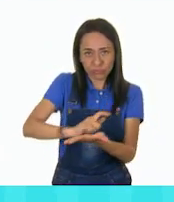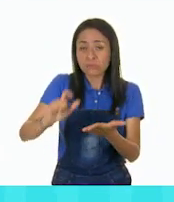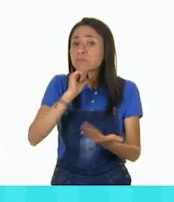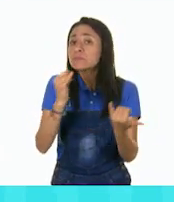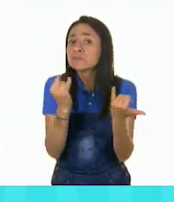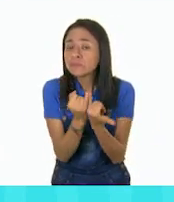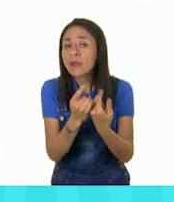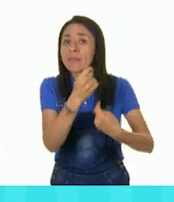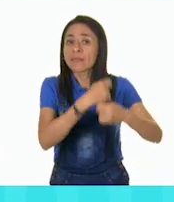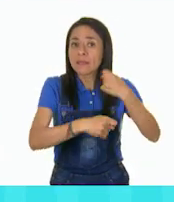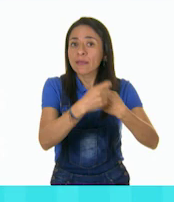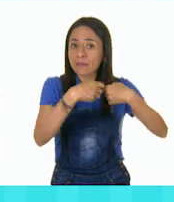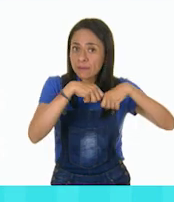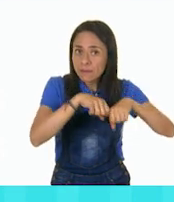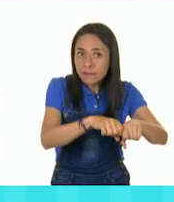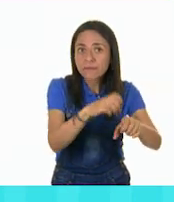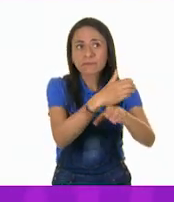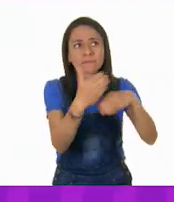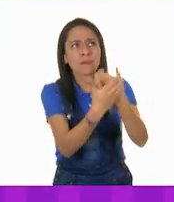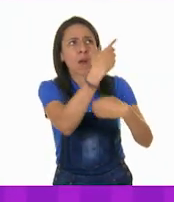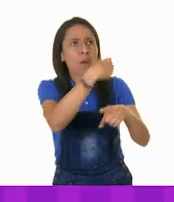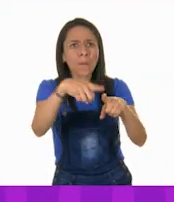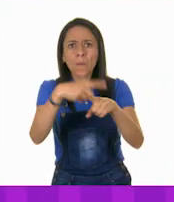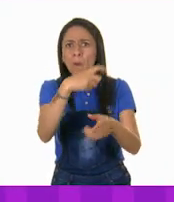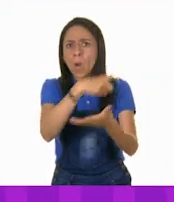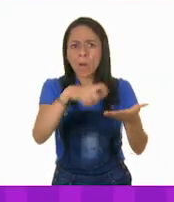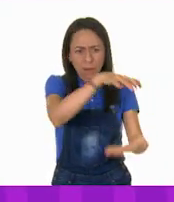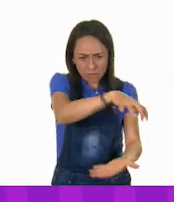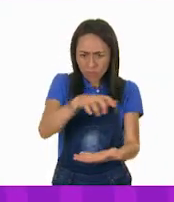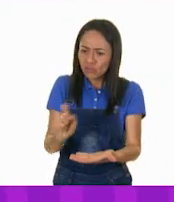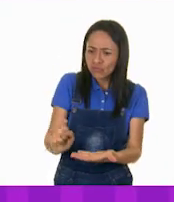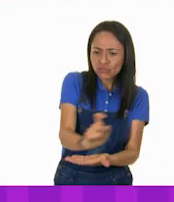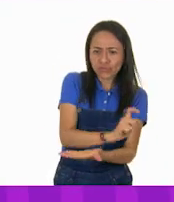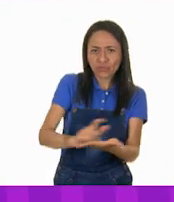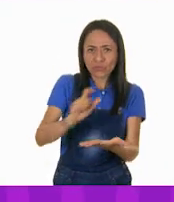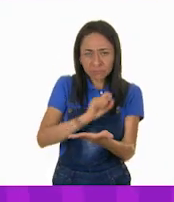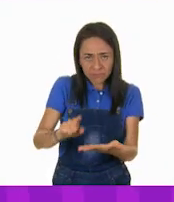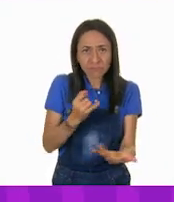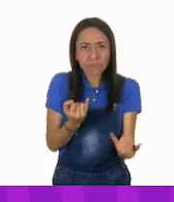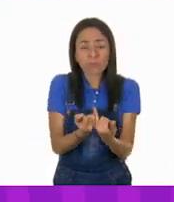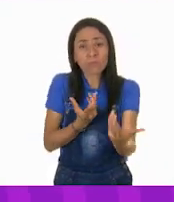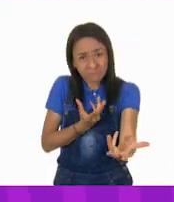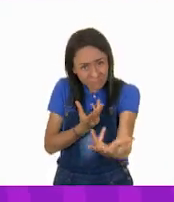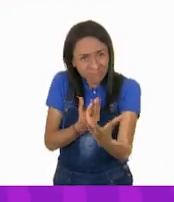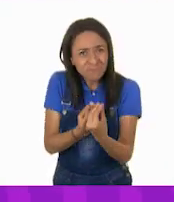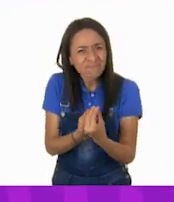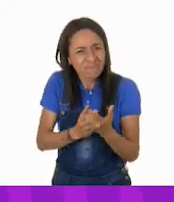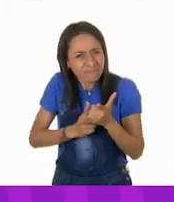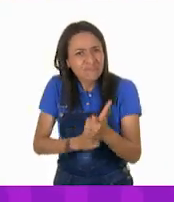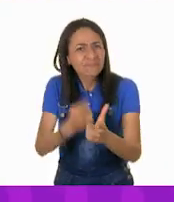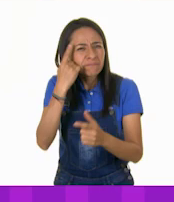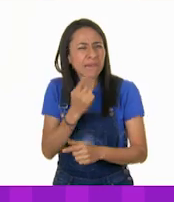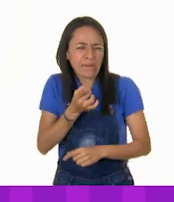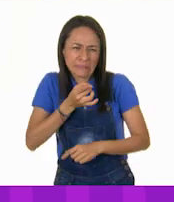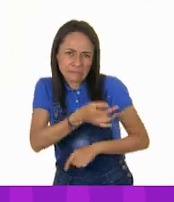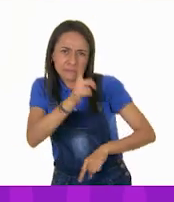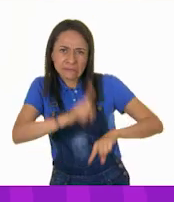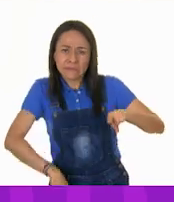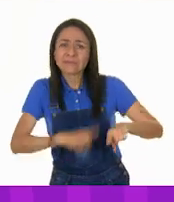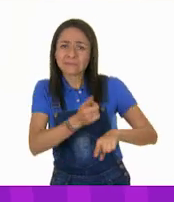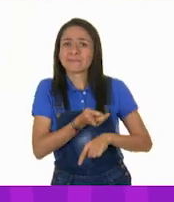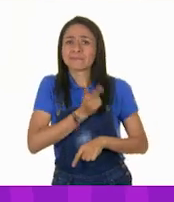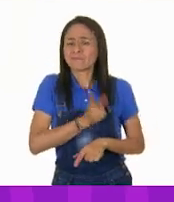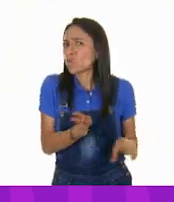tienda o en el supermercado sigamos luchando juntos contra este virus cuidando los más sueños a nosotros